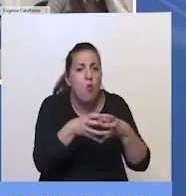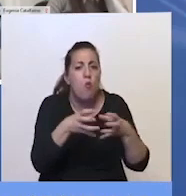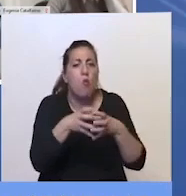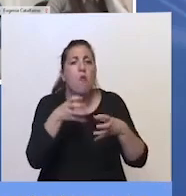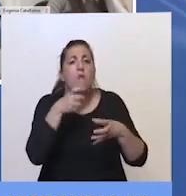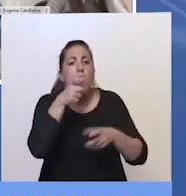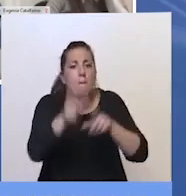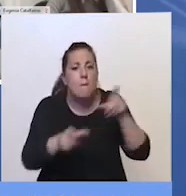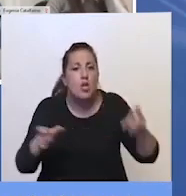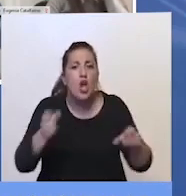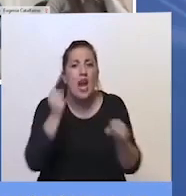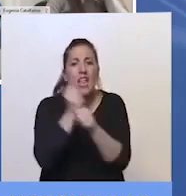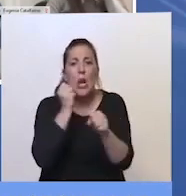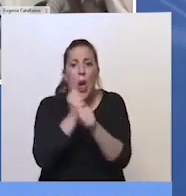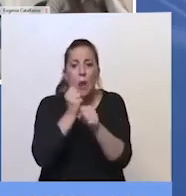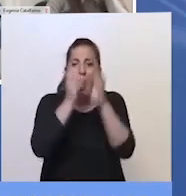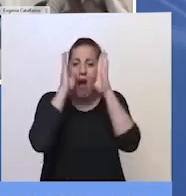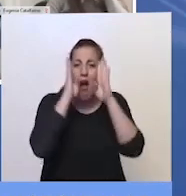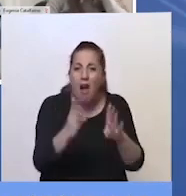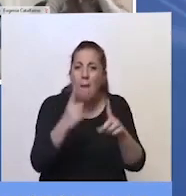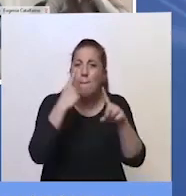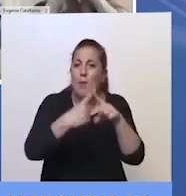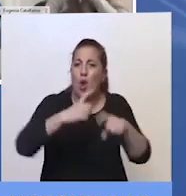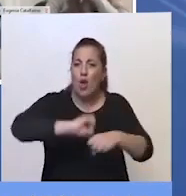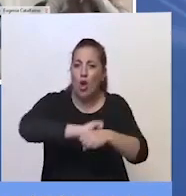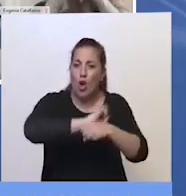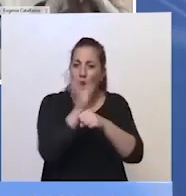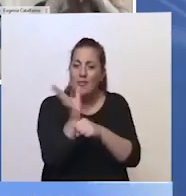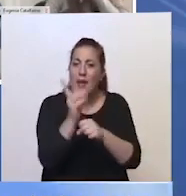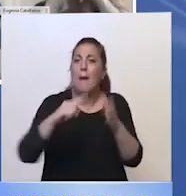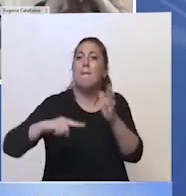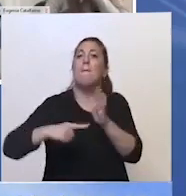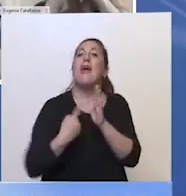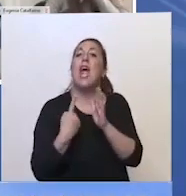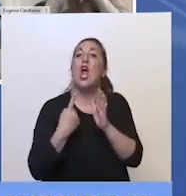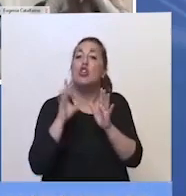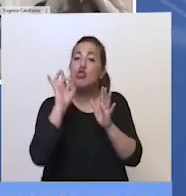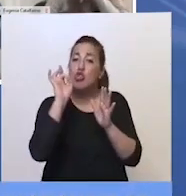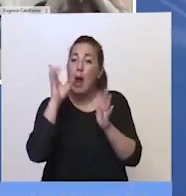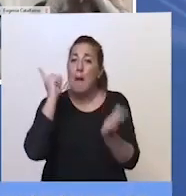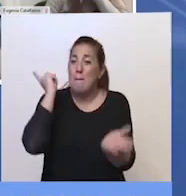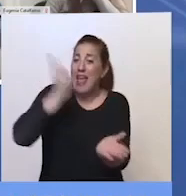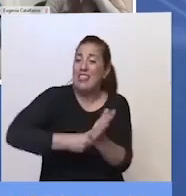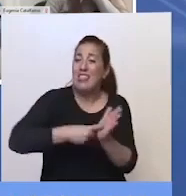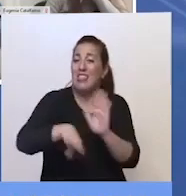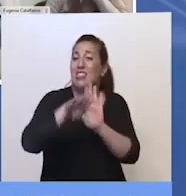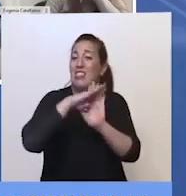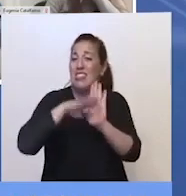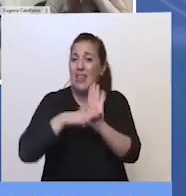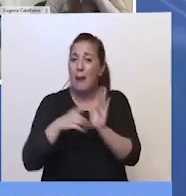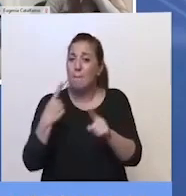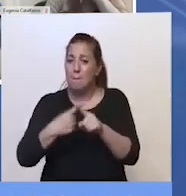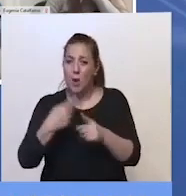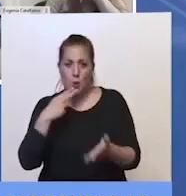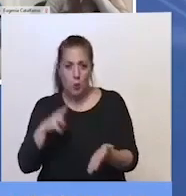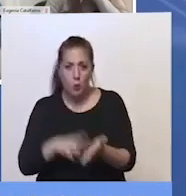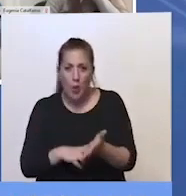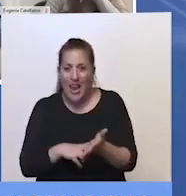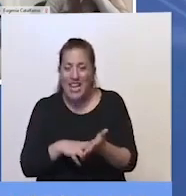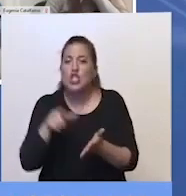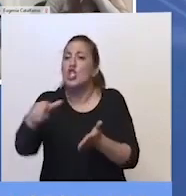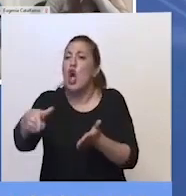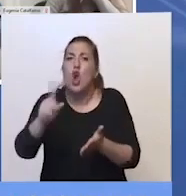el frente de esta pandemia. Pero no es con una medida fiscal de exención de un impuesto que hoy no están pagando.